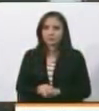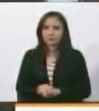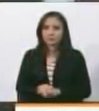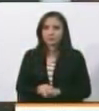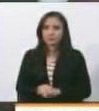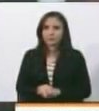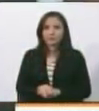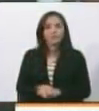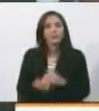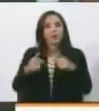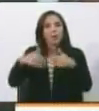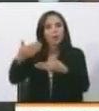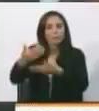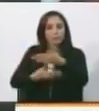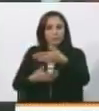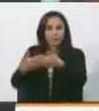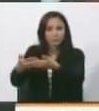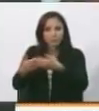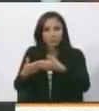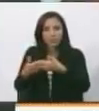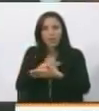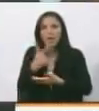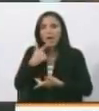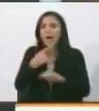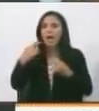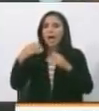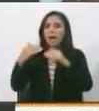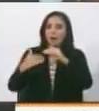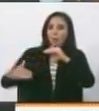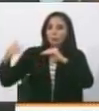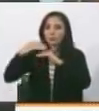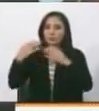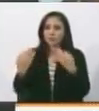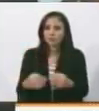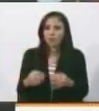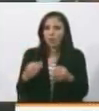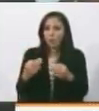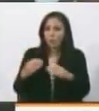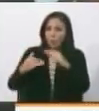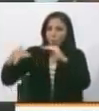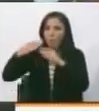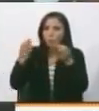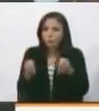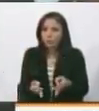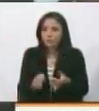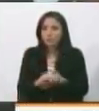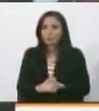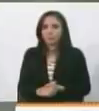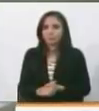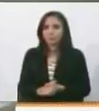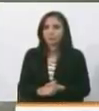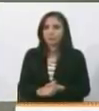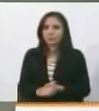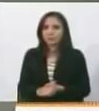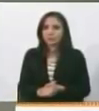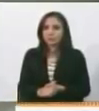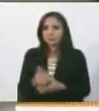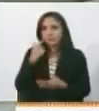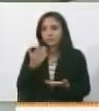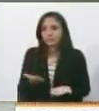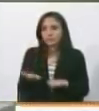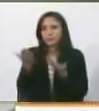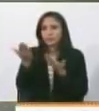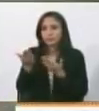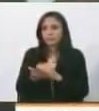Hoy me mandaron esto de el Juzgado Superior Octavo de lo Civil, Tránsito y Bancario de la Circunscripción Judicial del Área Metropolitana